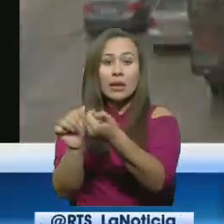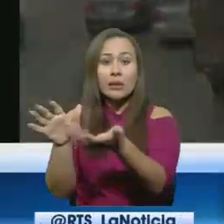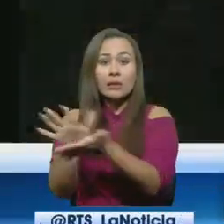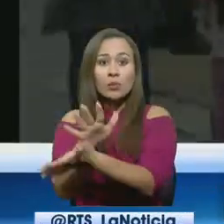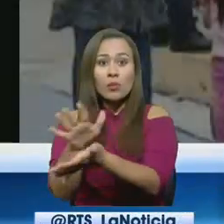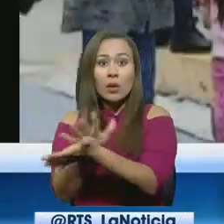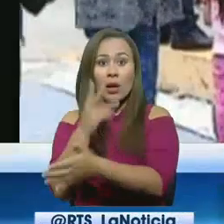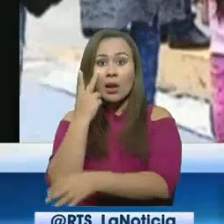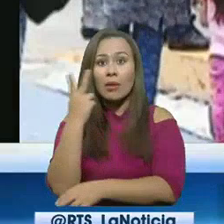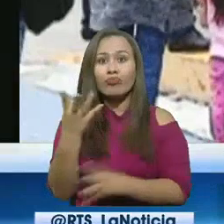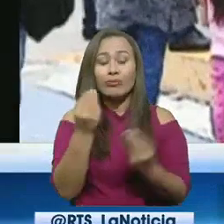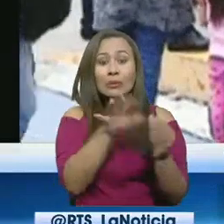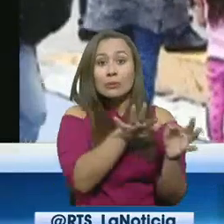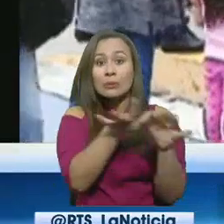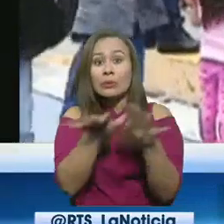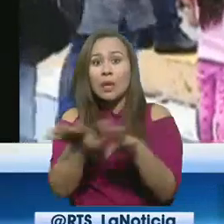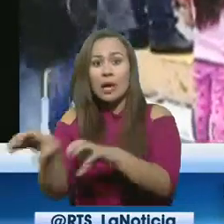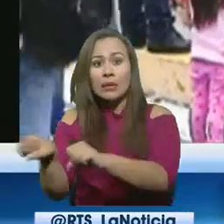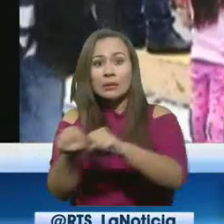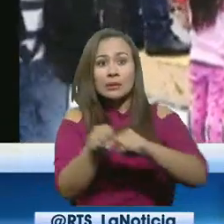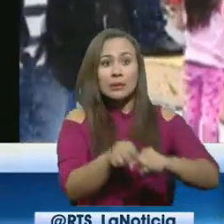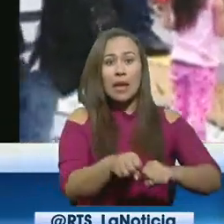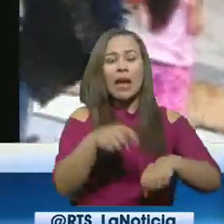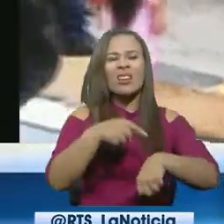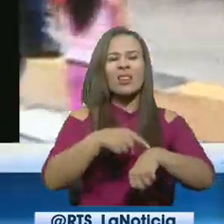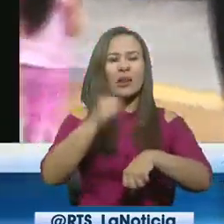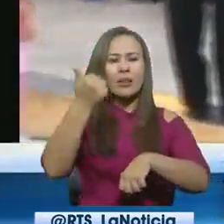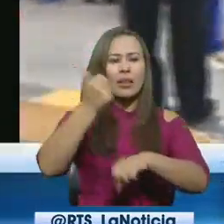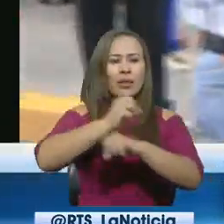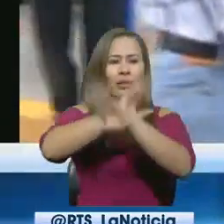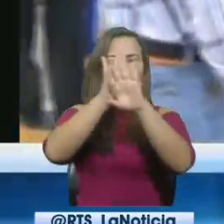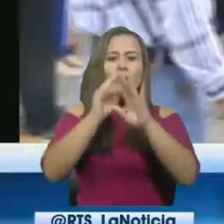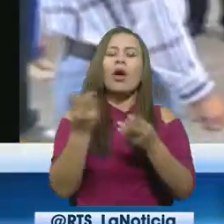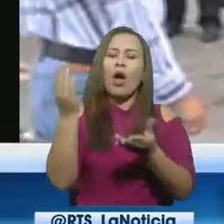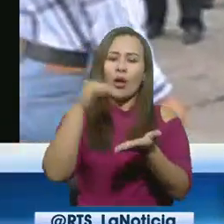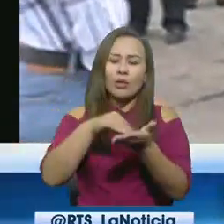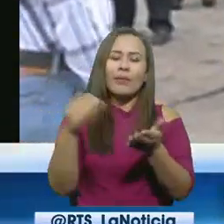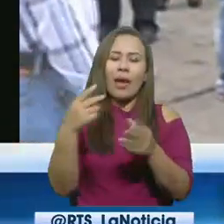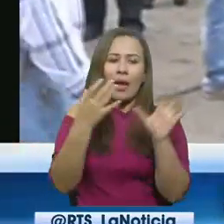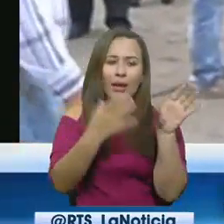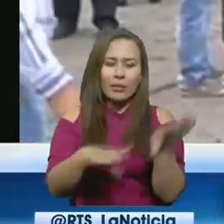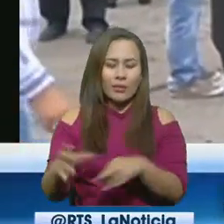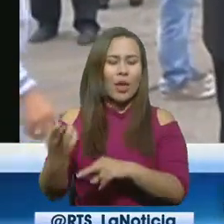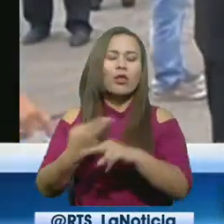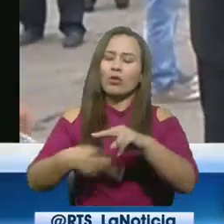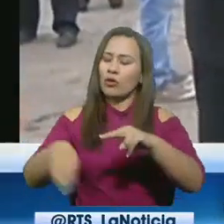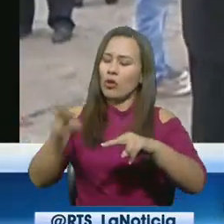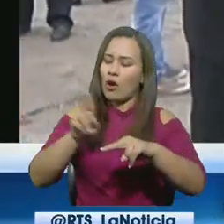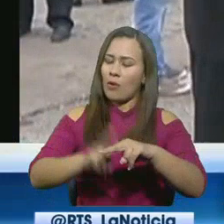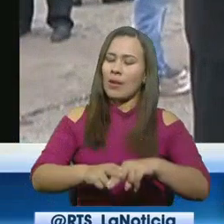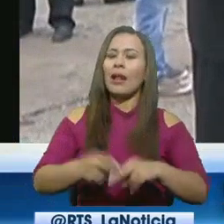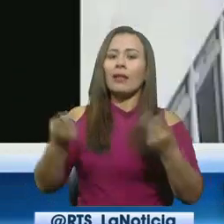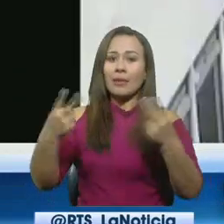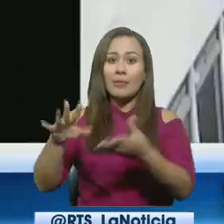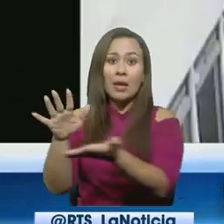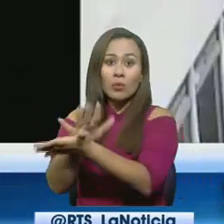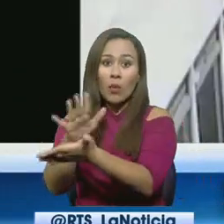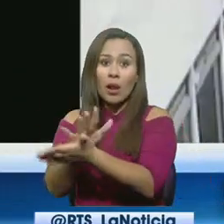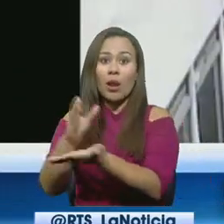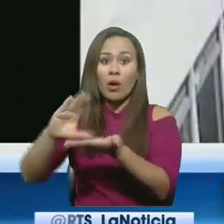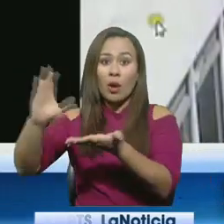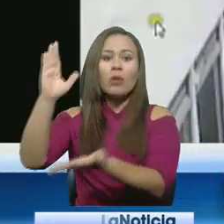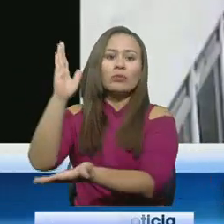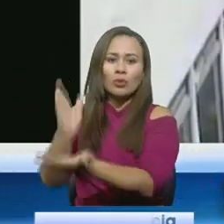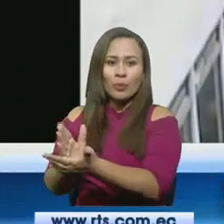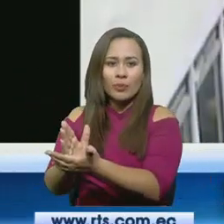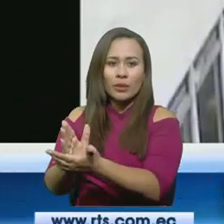educativos. Cerca de las 10 de la mañana se retomaron las actividades laborales, no así las escolares o académicas,